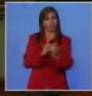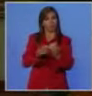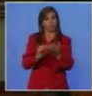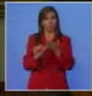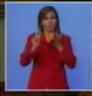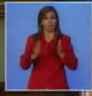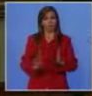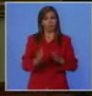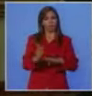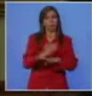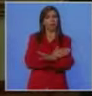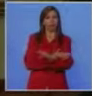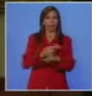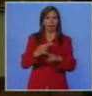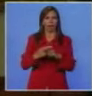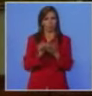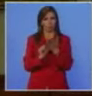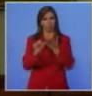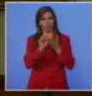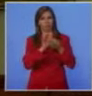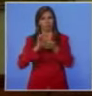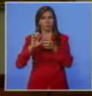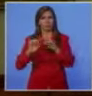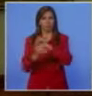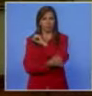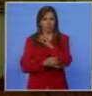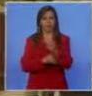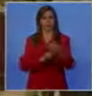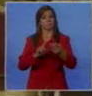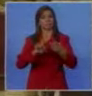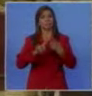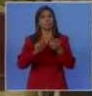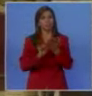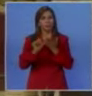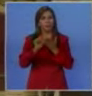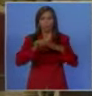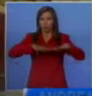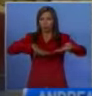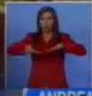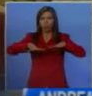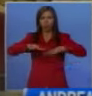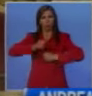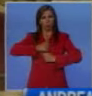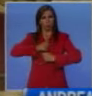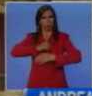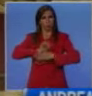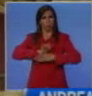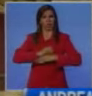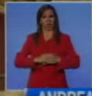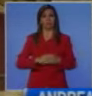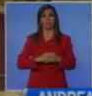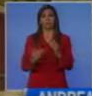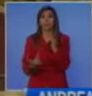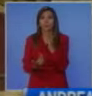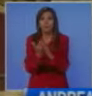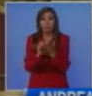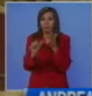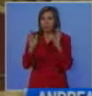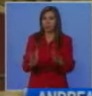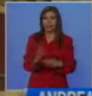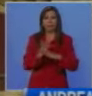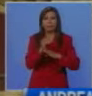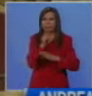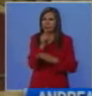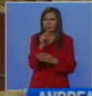fue ministra de Relaciones Exteriores y ministra coordinadora de Patrimonio. Aún se desconoce quién será el nuevo ministro de Defensa. Según